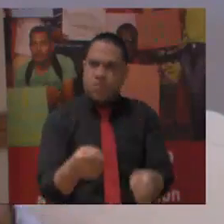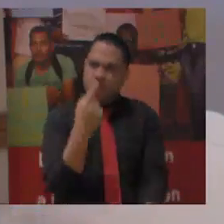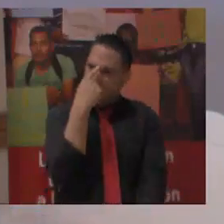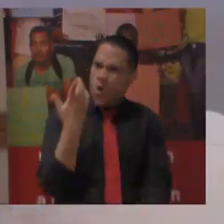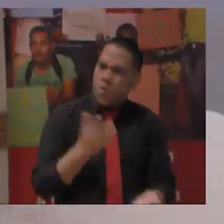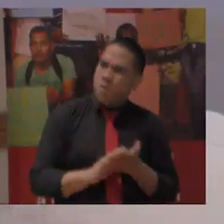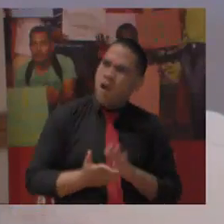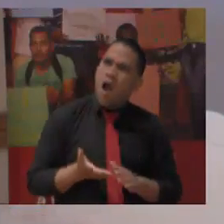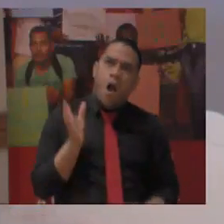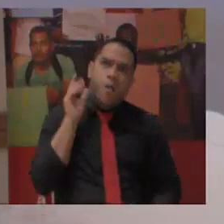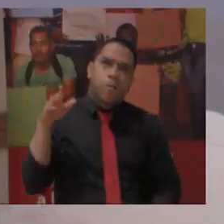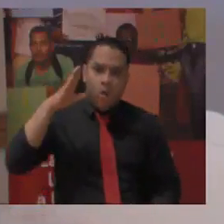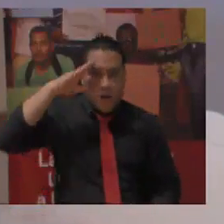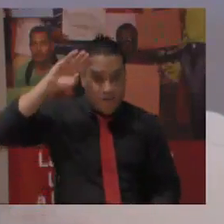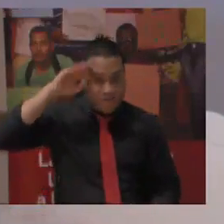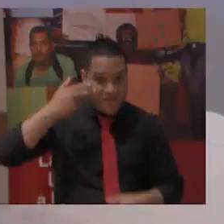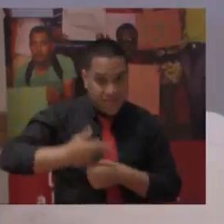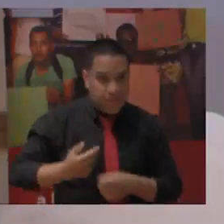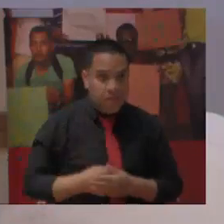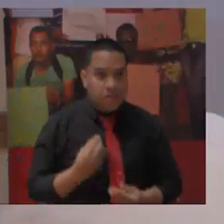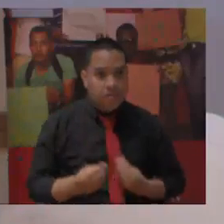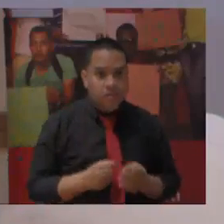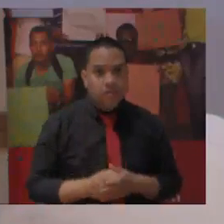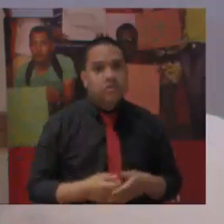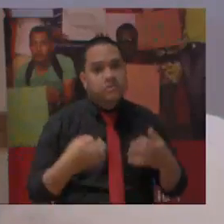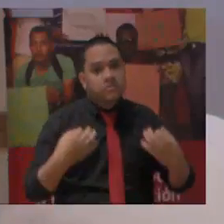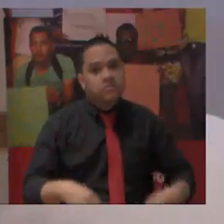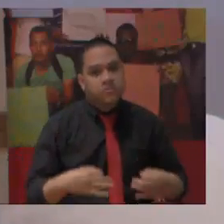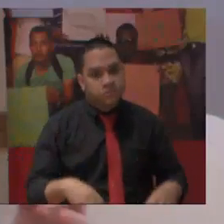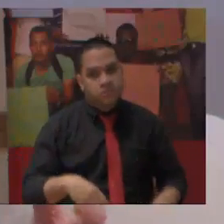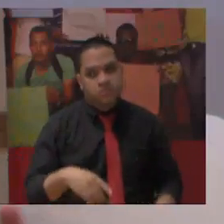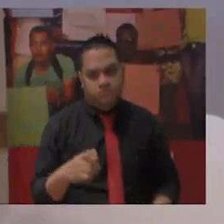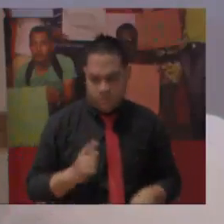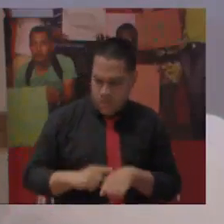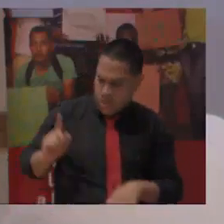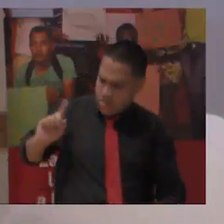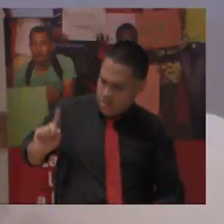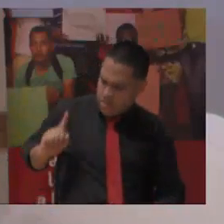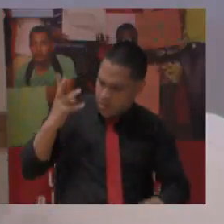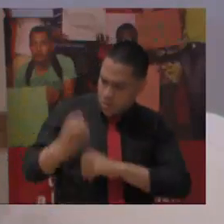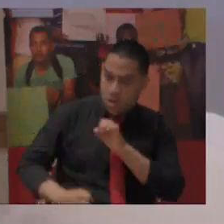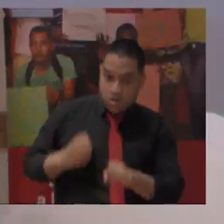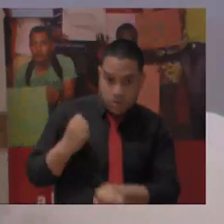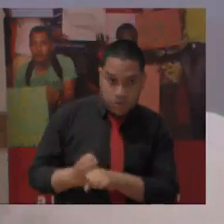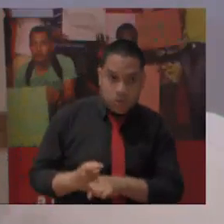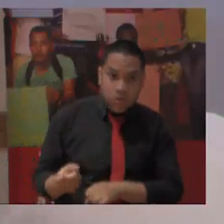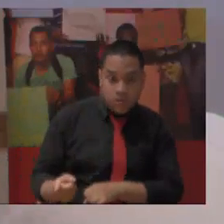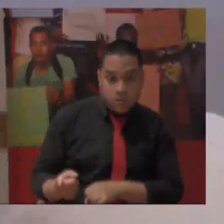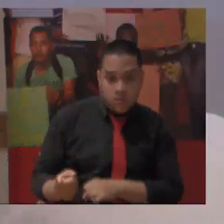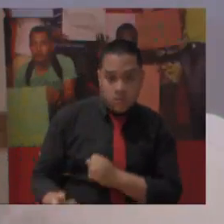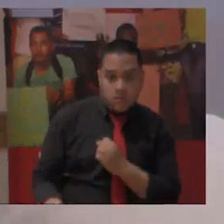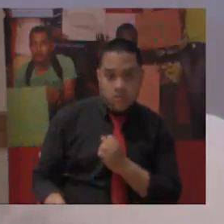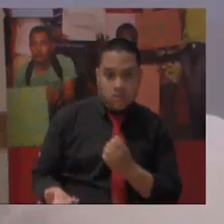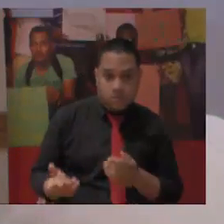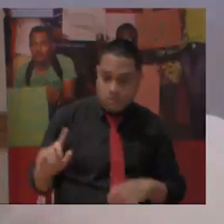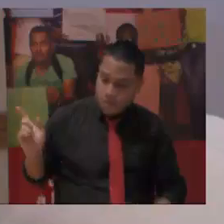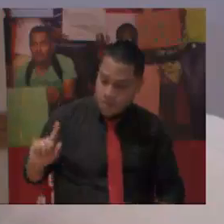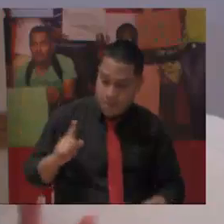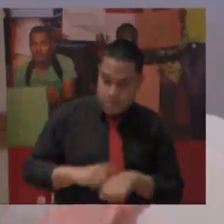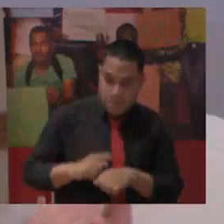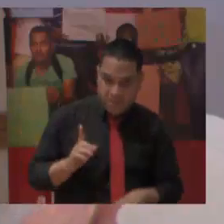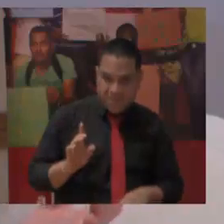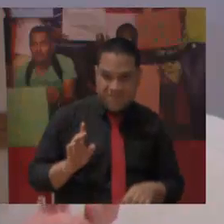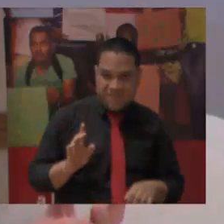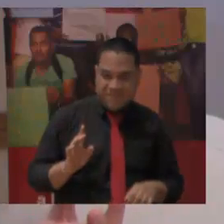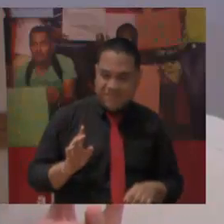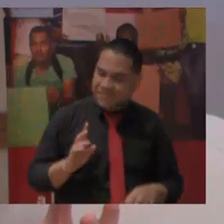construye en La Habana, como lo decía Carlos Raúl. Esa es la parte más sencilla, y más allá de que llevemos 4 años en eso, esa es la parte más chimba